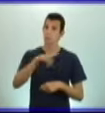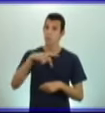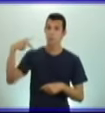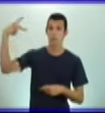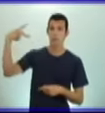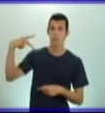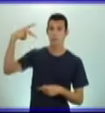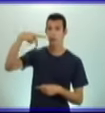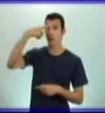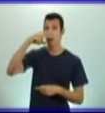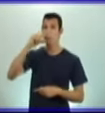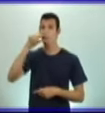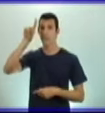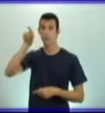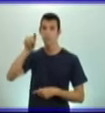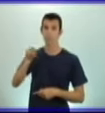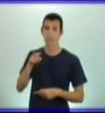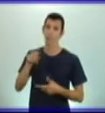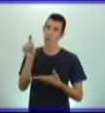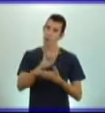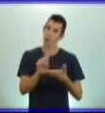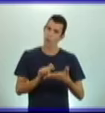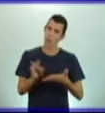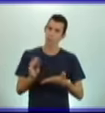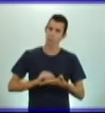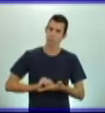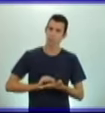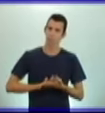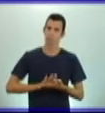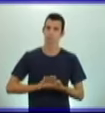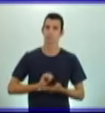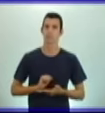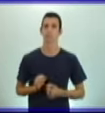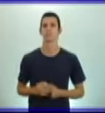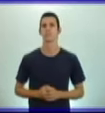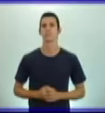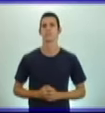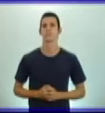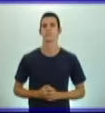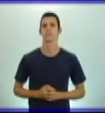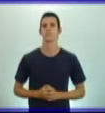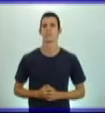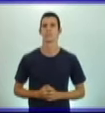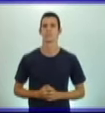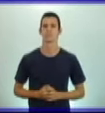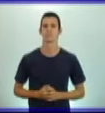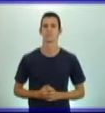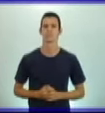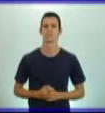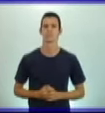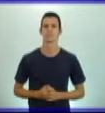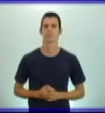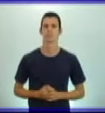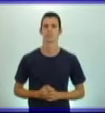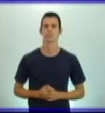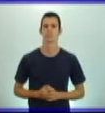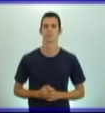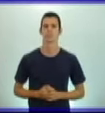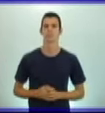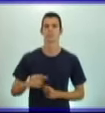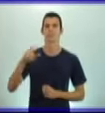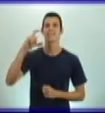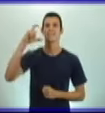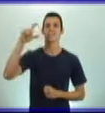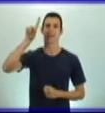tanto vamos a ver otros dos. Bueno, en este caso mantenemos lo que dijimos al inicio. Tenemos que tener claridad en el